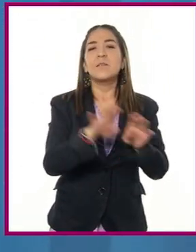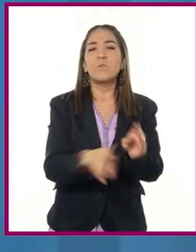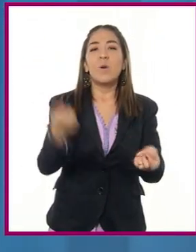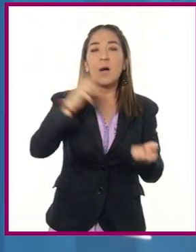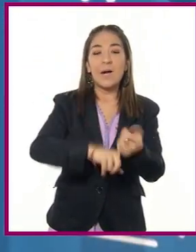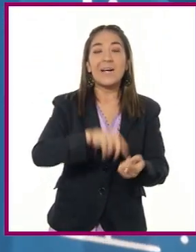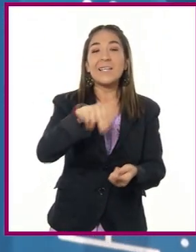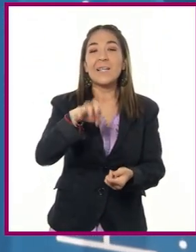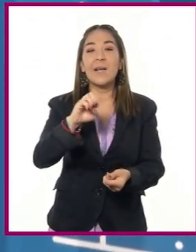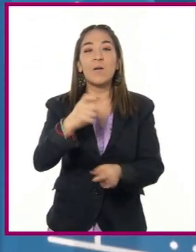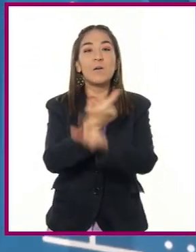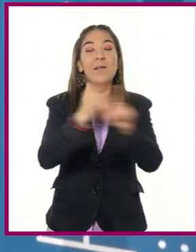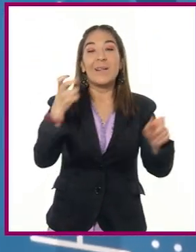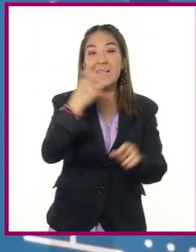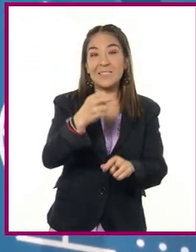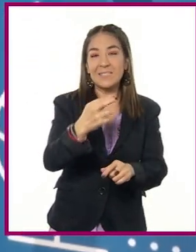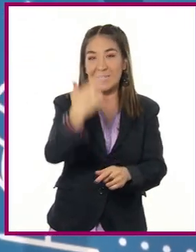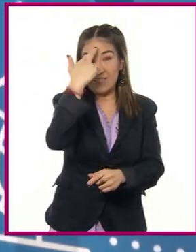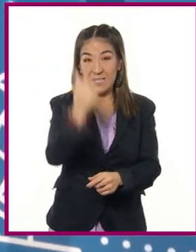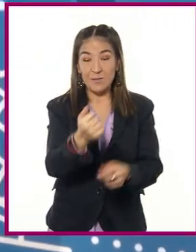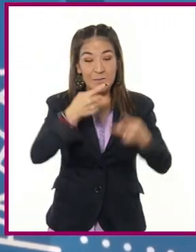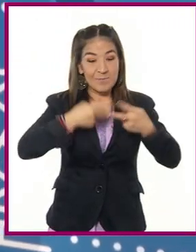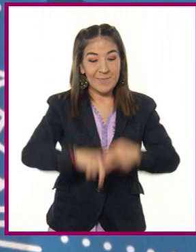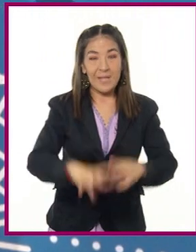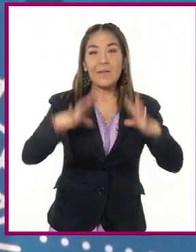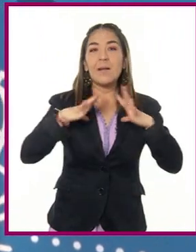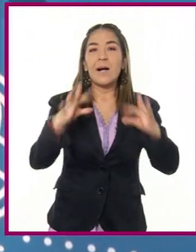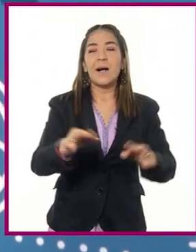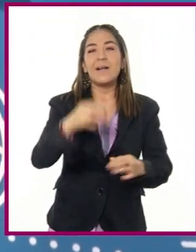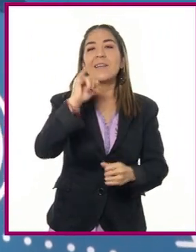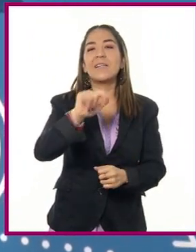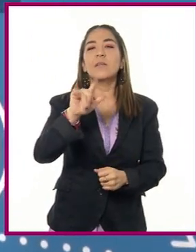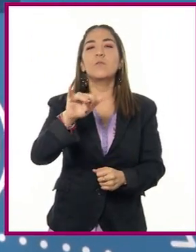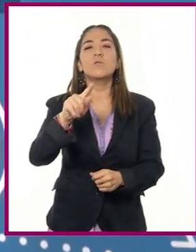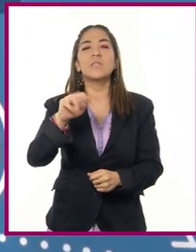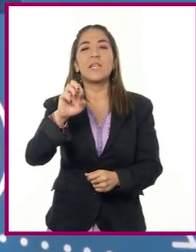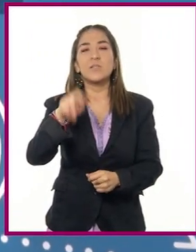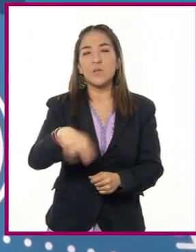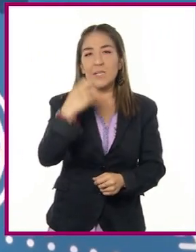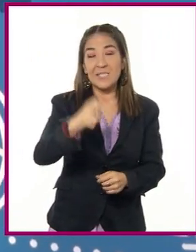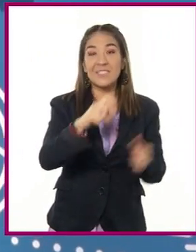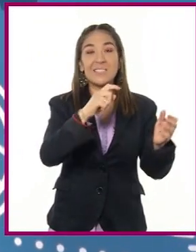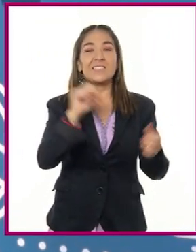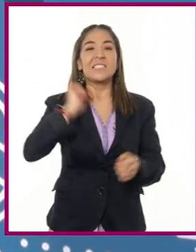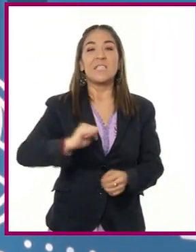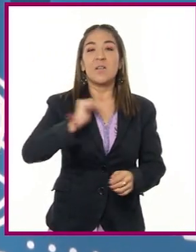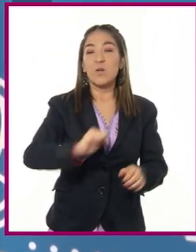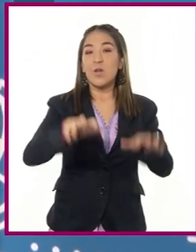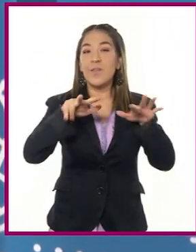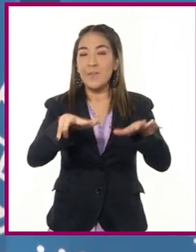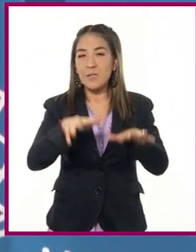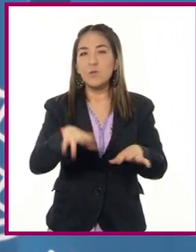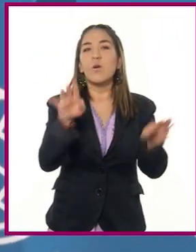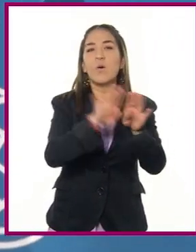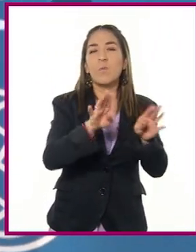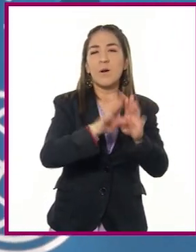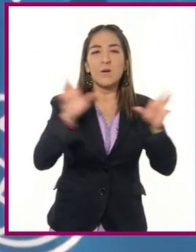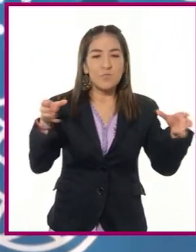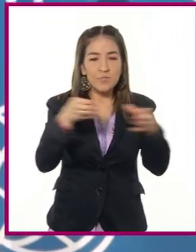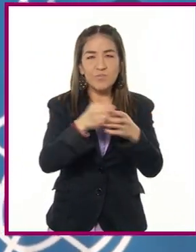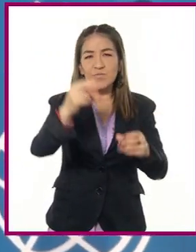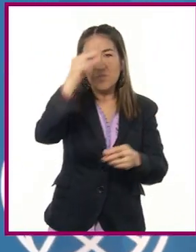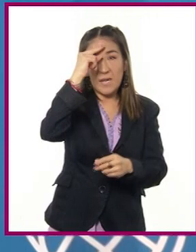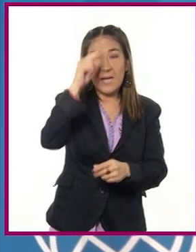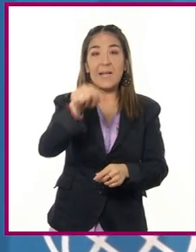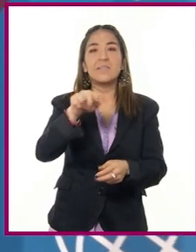derivado de la Ilustración, que comienza en las últimas décadas del siglo XVIII e incluye la Revolución